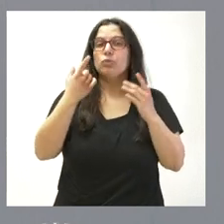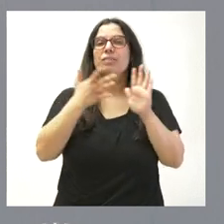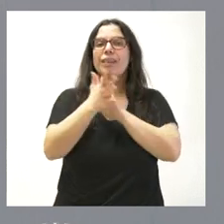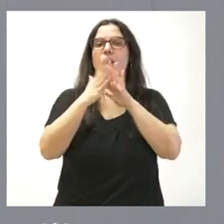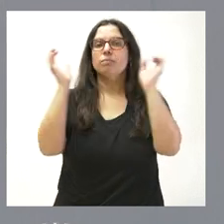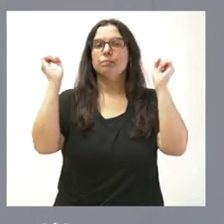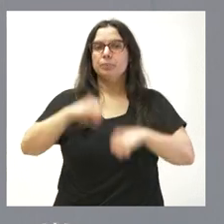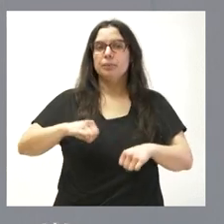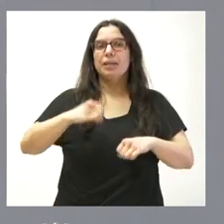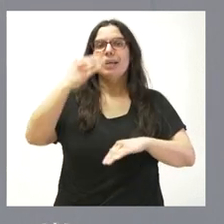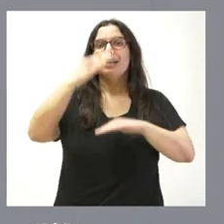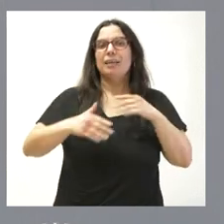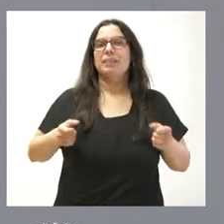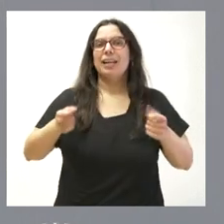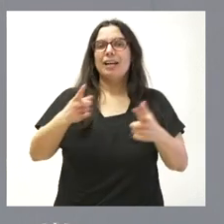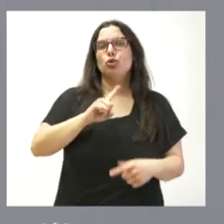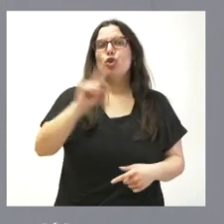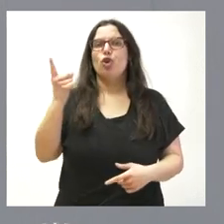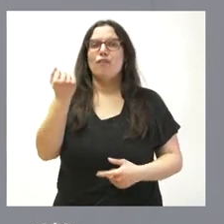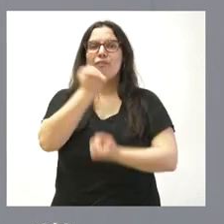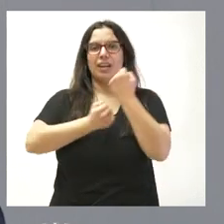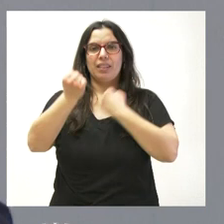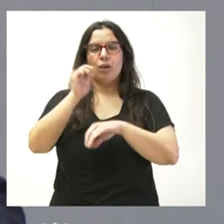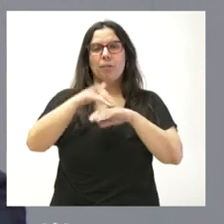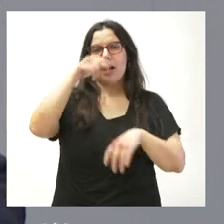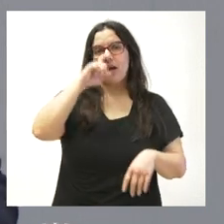del límite de gasto no financiero para el año